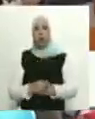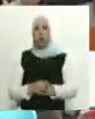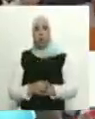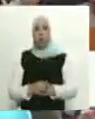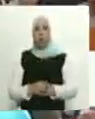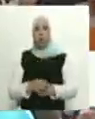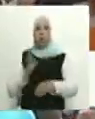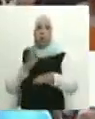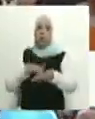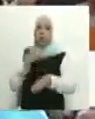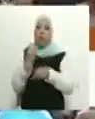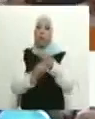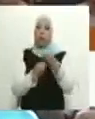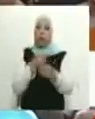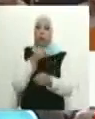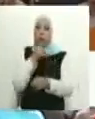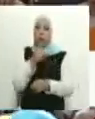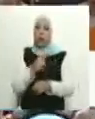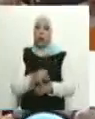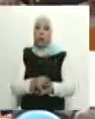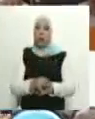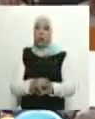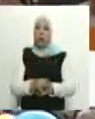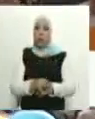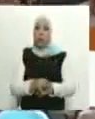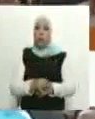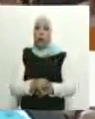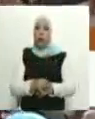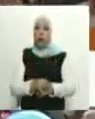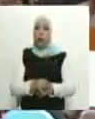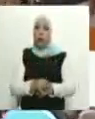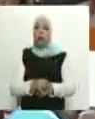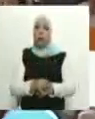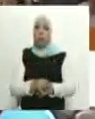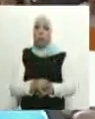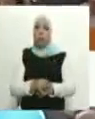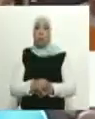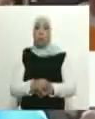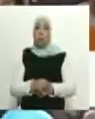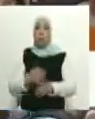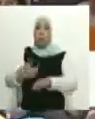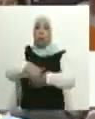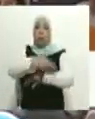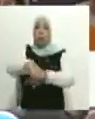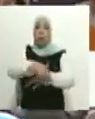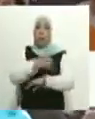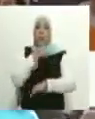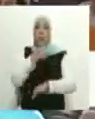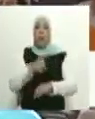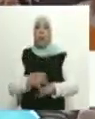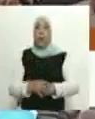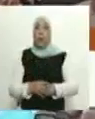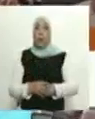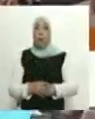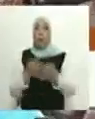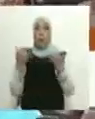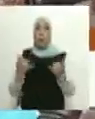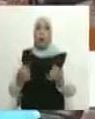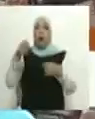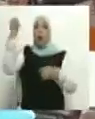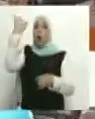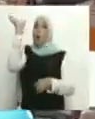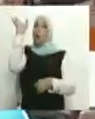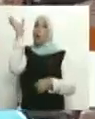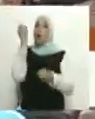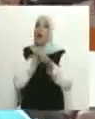¿Por qué? Porque cuando no llegan los CLA, ¿quién le cae la gente? Al jefe de calle. Cuando no hay luz, ¿a quién le